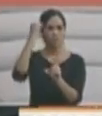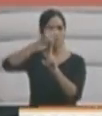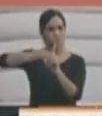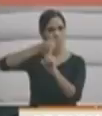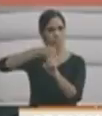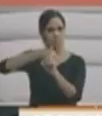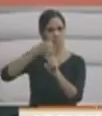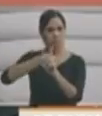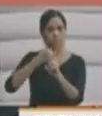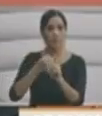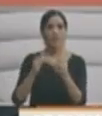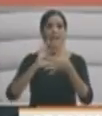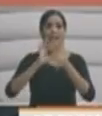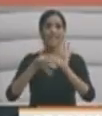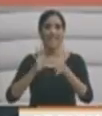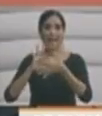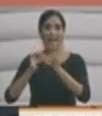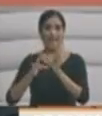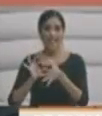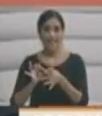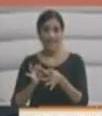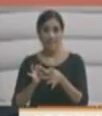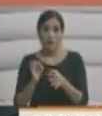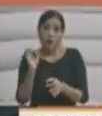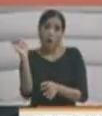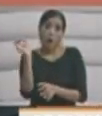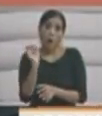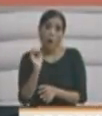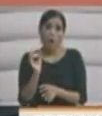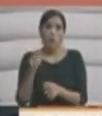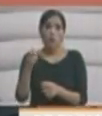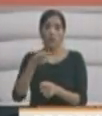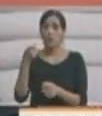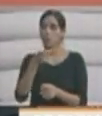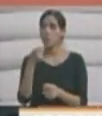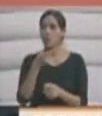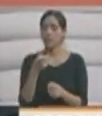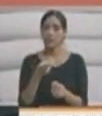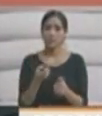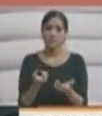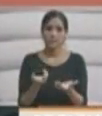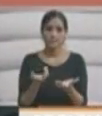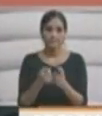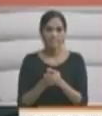los que intenten perturbar, distorsionar